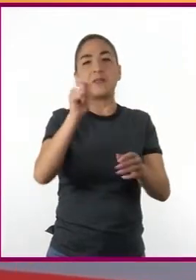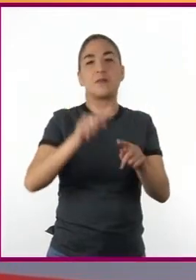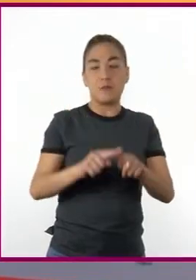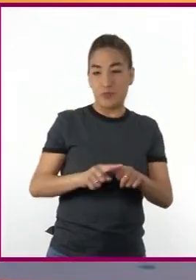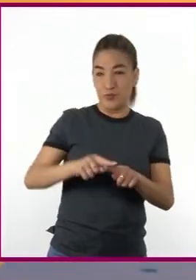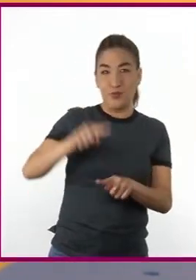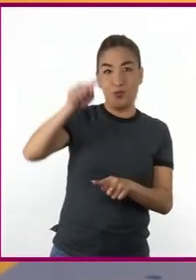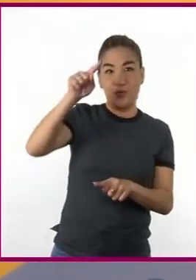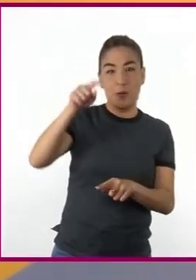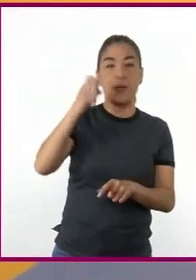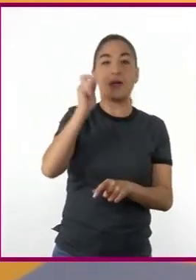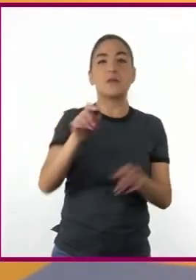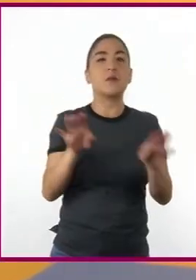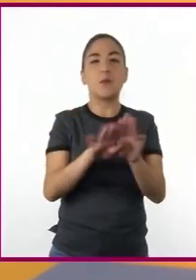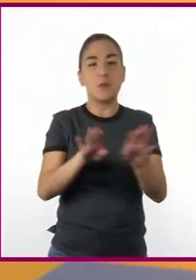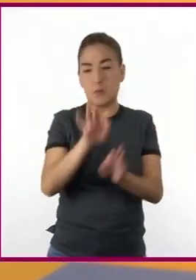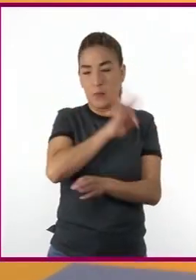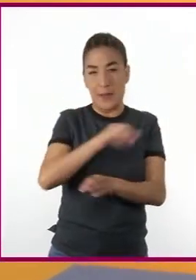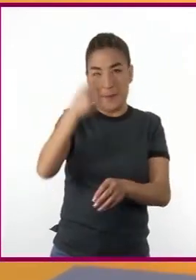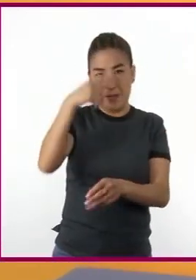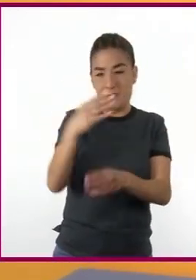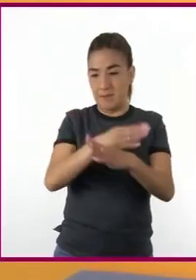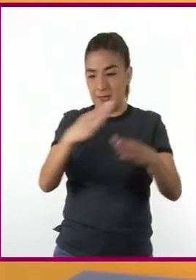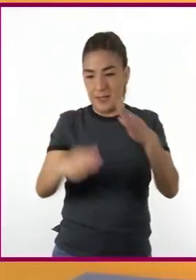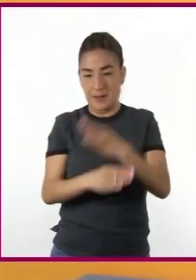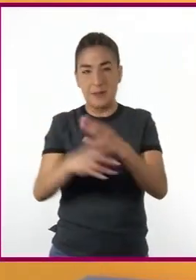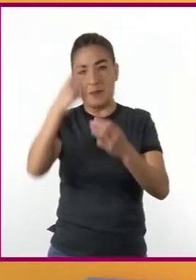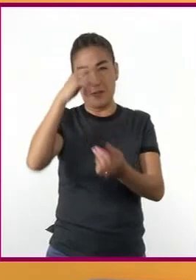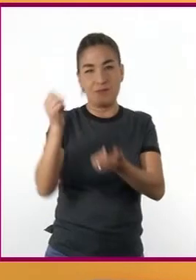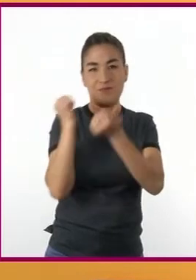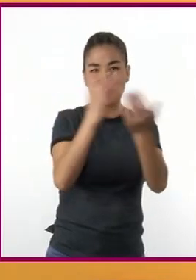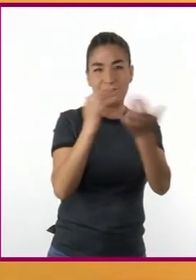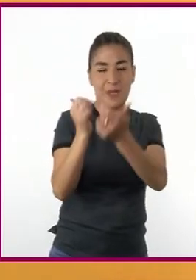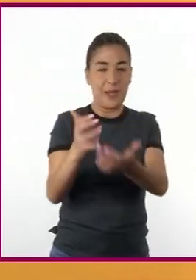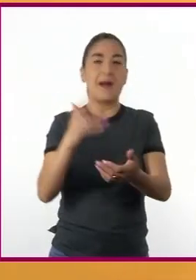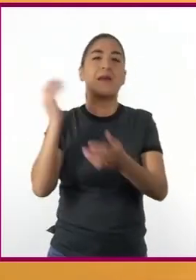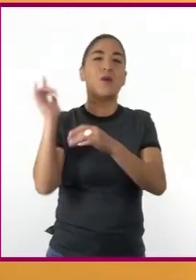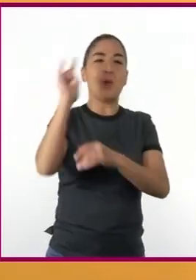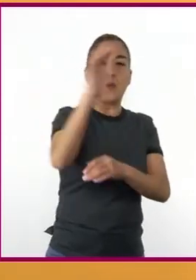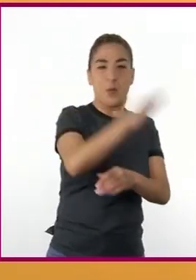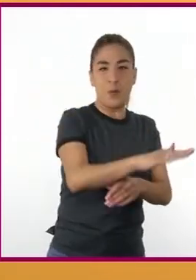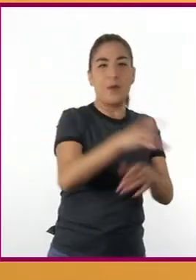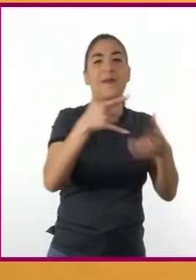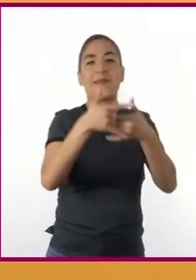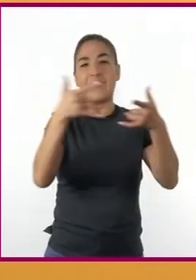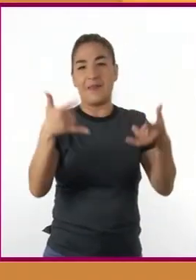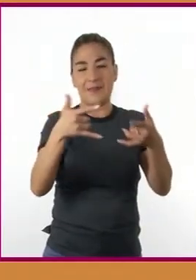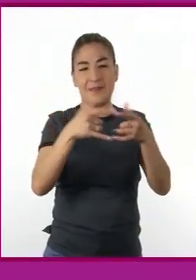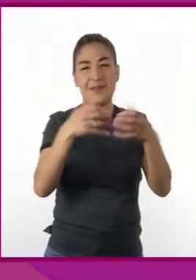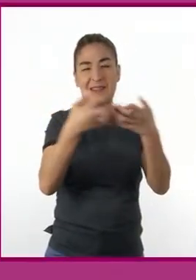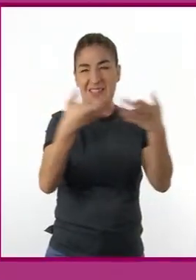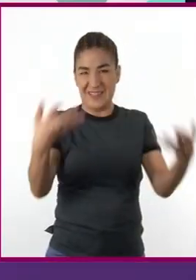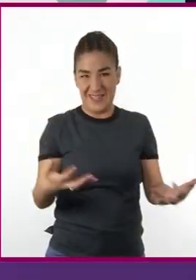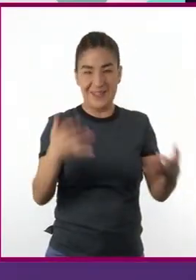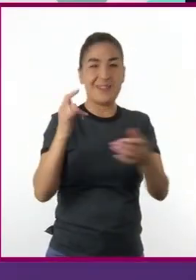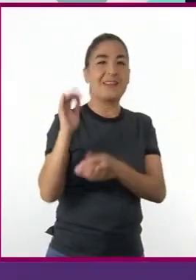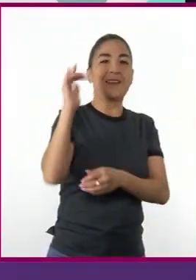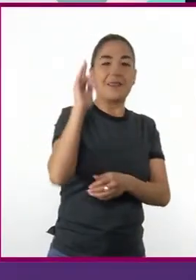forma que puedan proveer de materiales a su personal en tierra, sin necesidad de aterrizar las